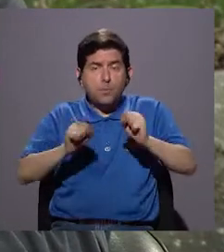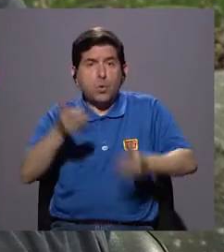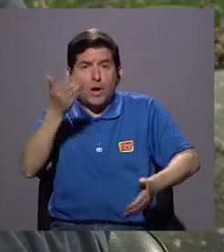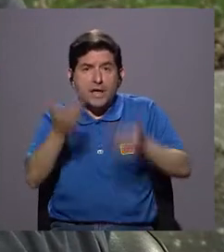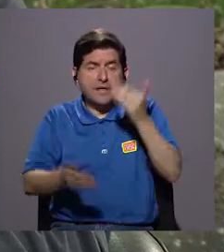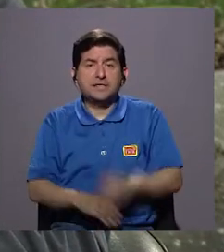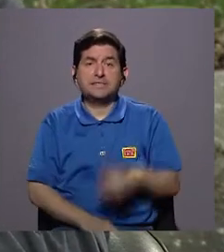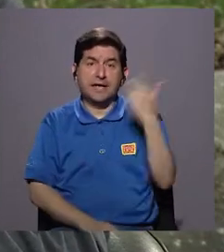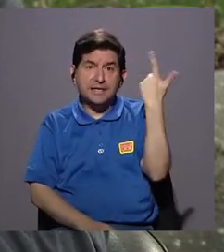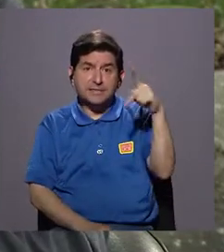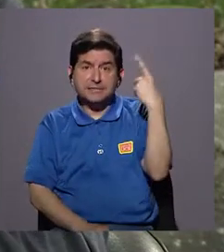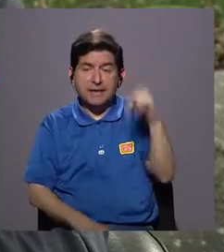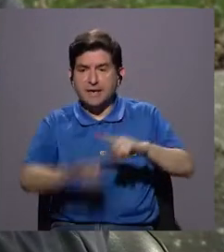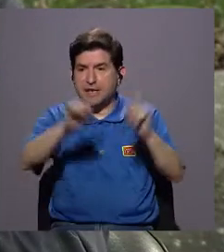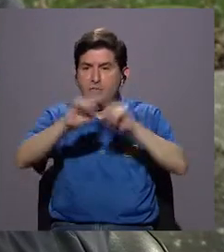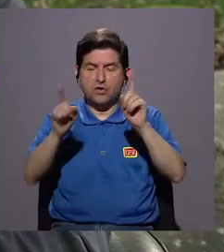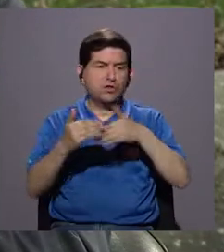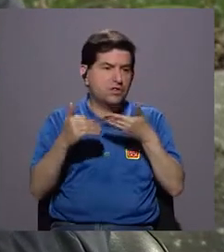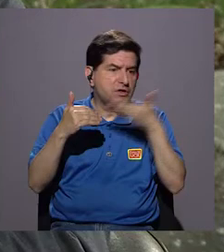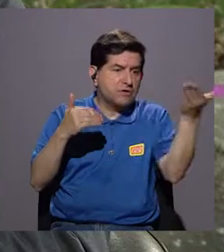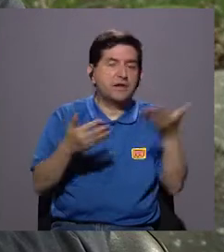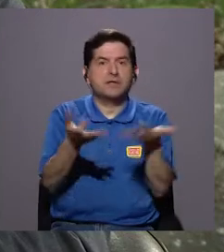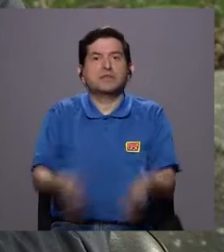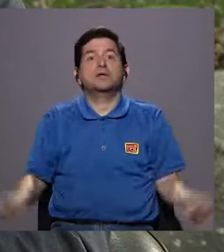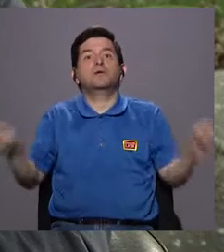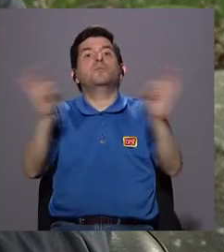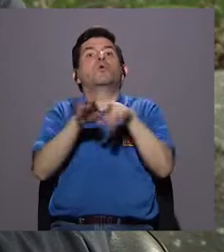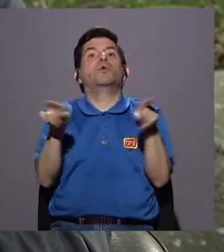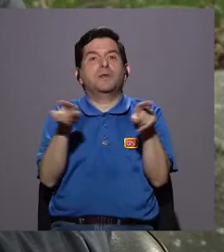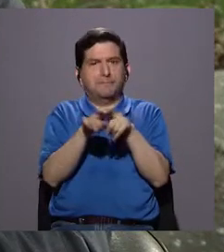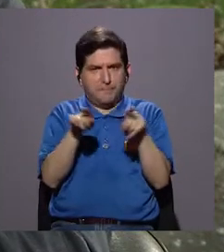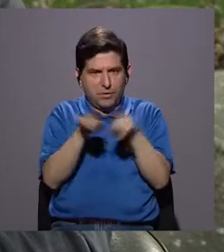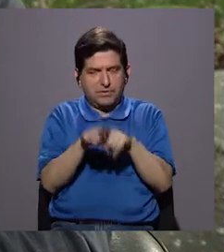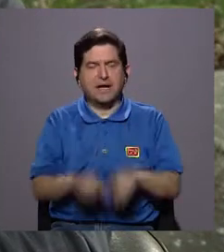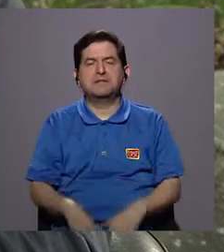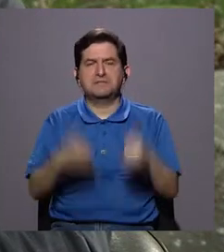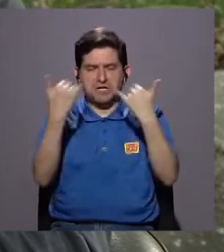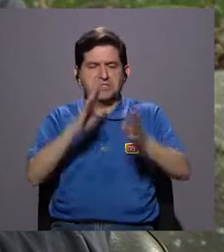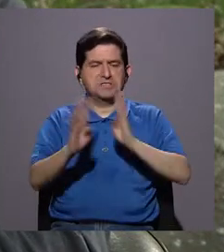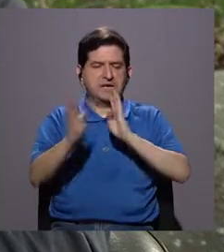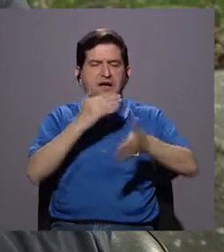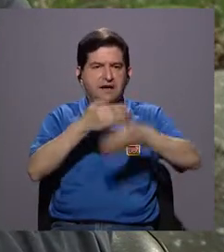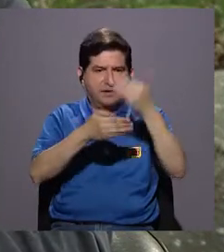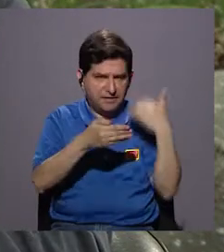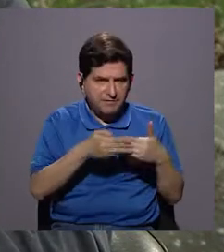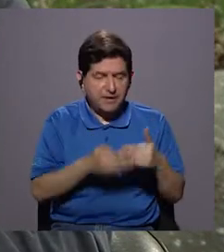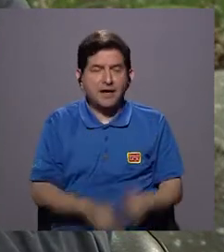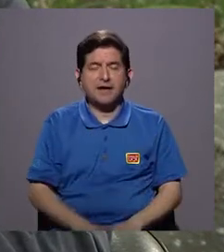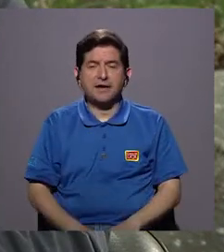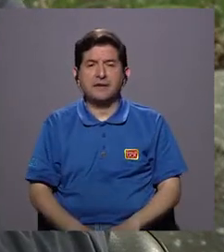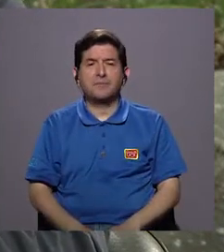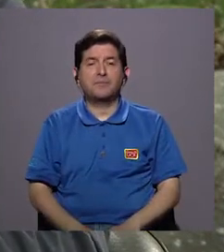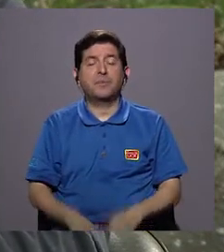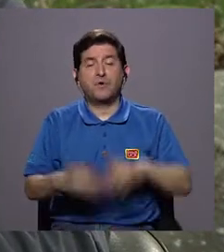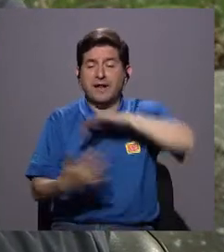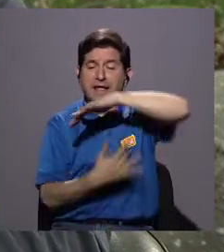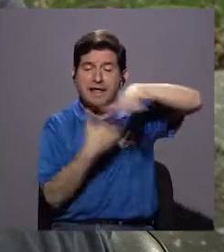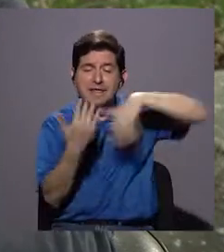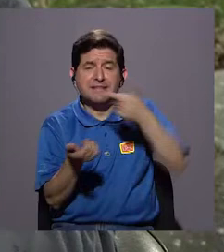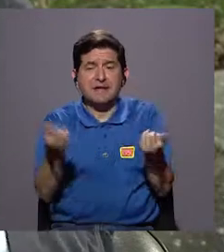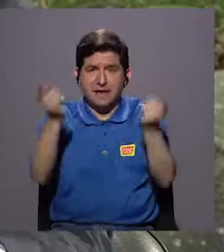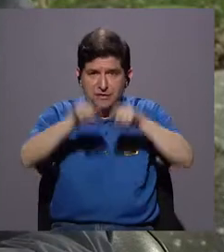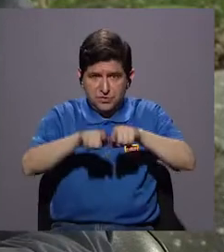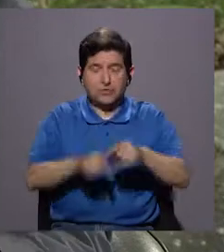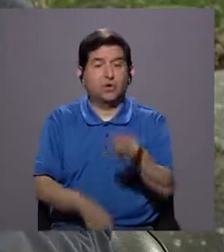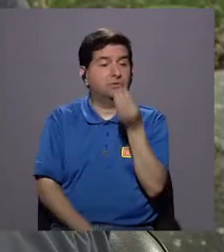verse expuesto a un sinnúmero de cosas. Y esto es muy importante también, y creo que en algún momento lo habíamos comentado, por las probables interacciones que pueden ocurrir